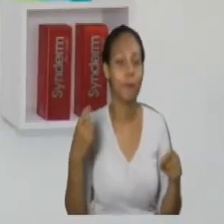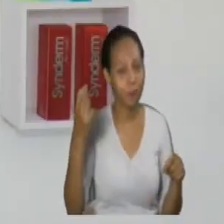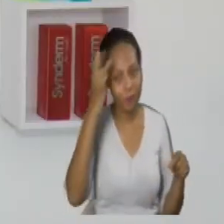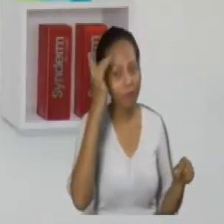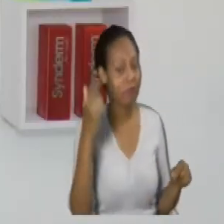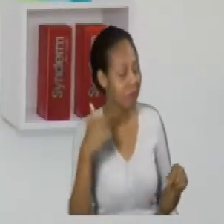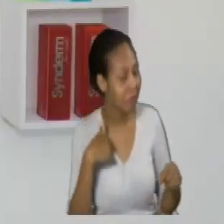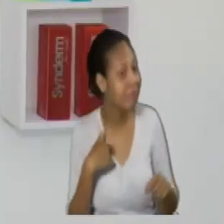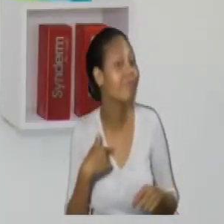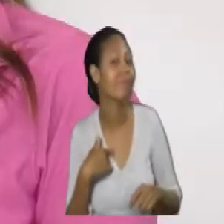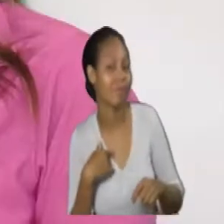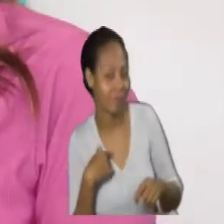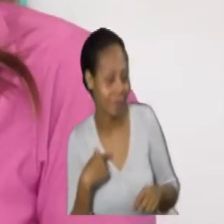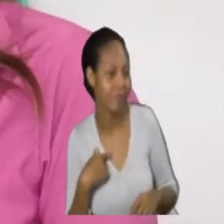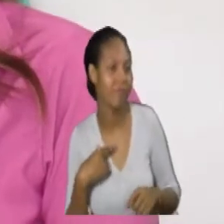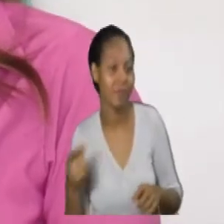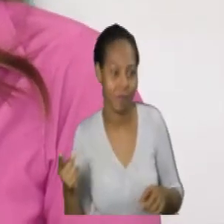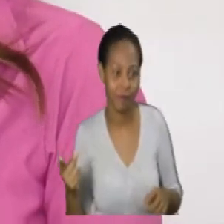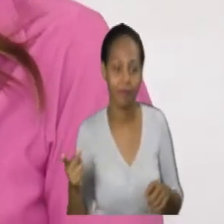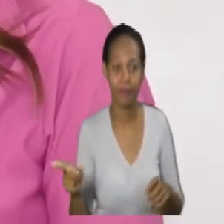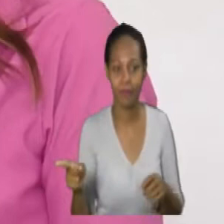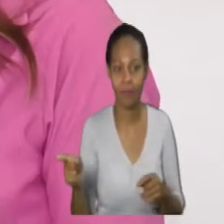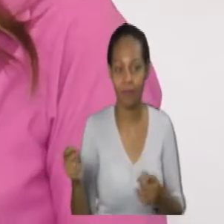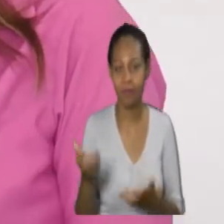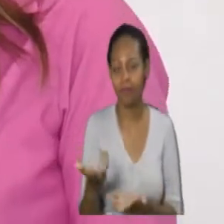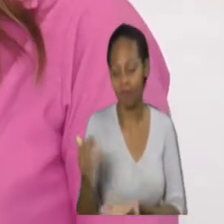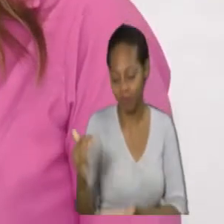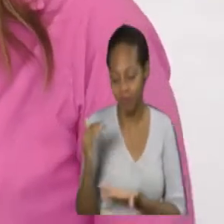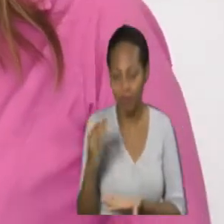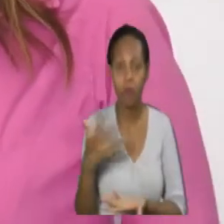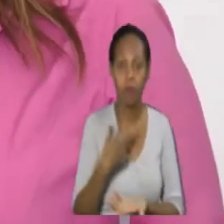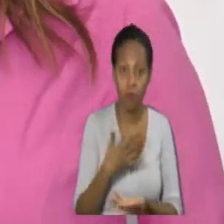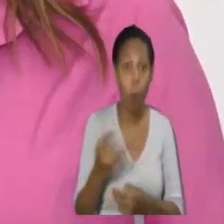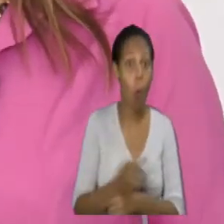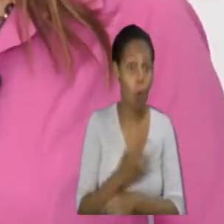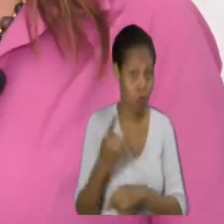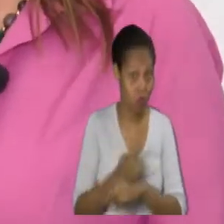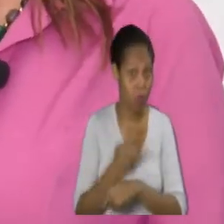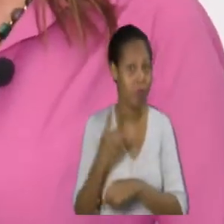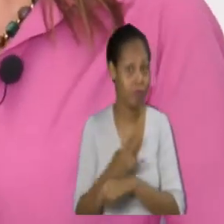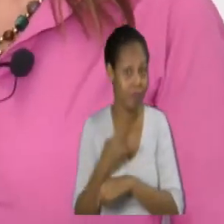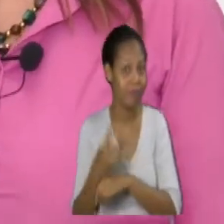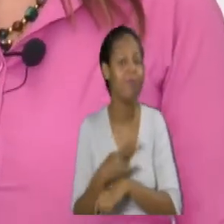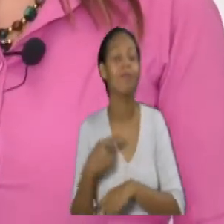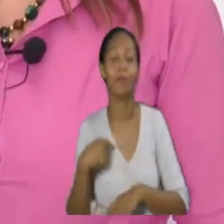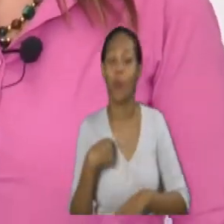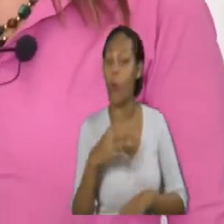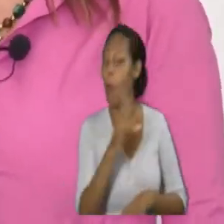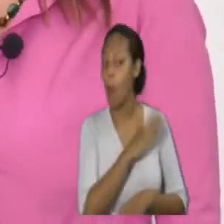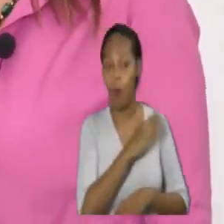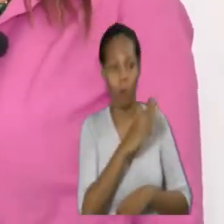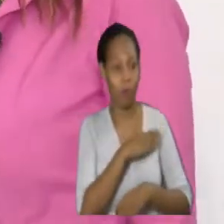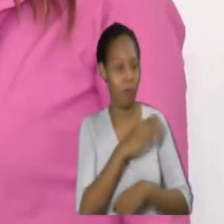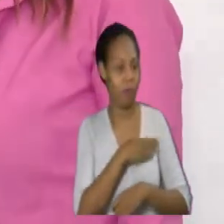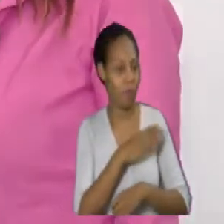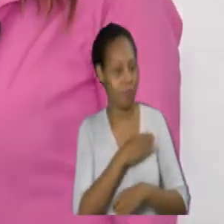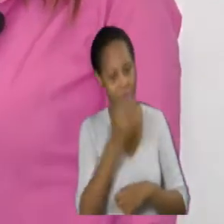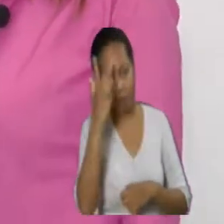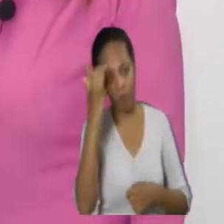utilizo, me siento muy feliz con los productos, muy reconocidos acá en Barranca